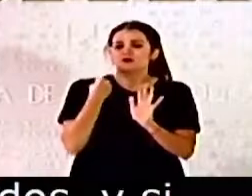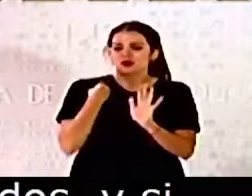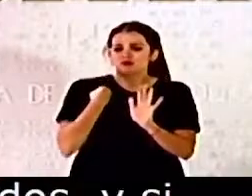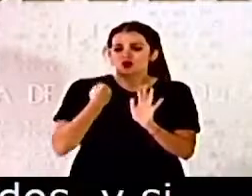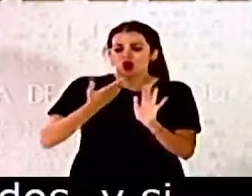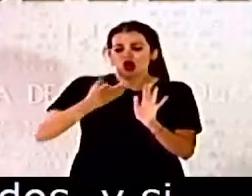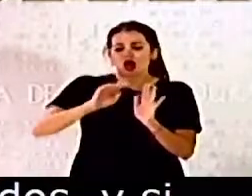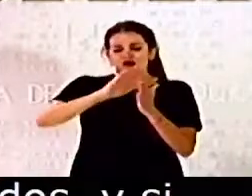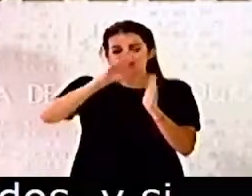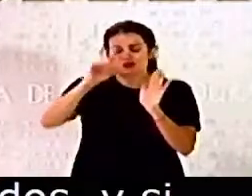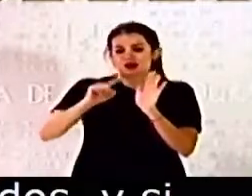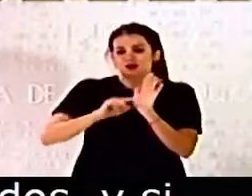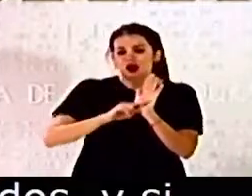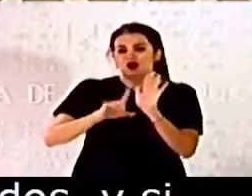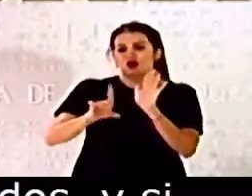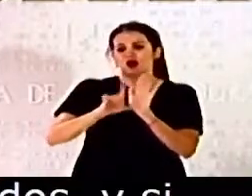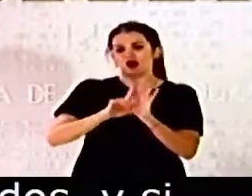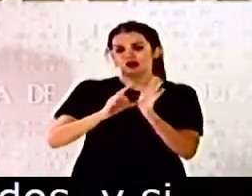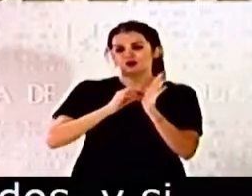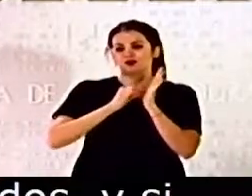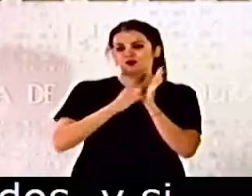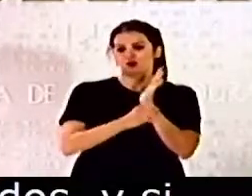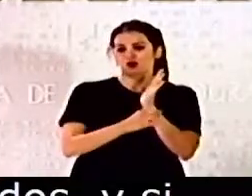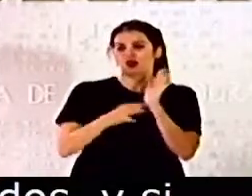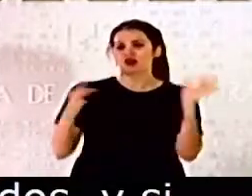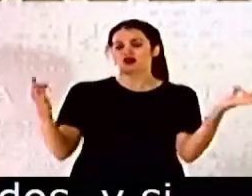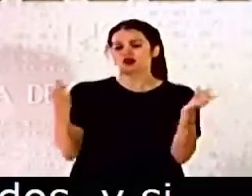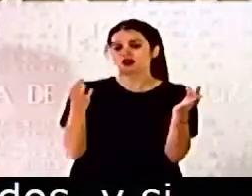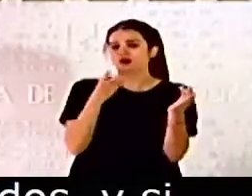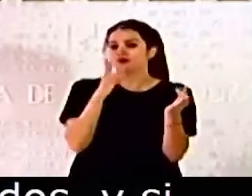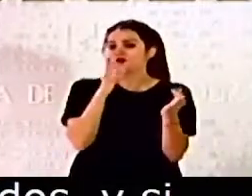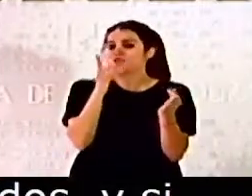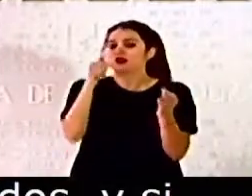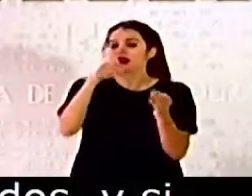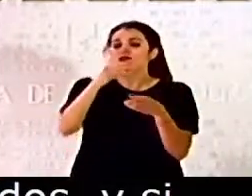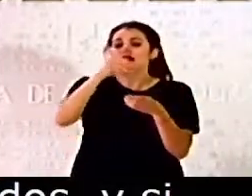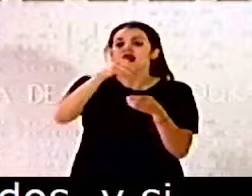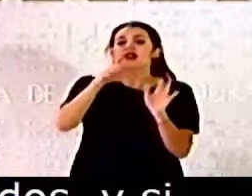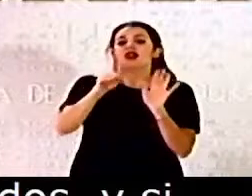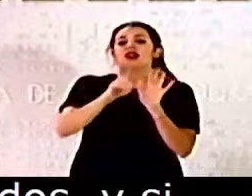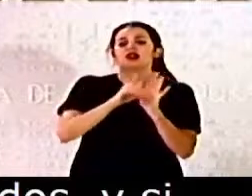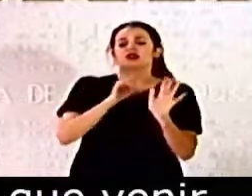ley, porque son datos de carácter personal.